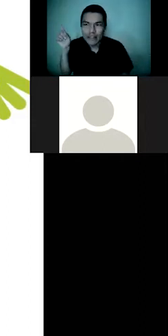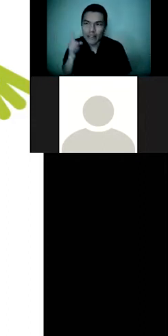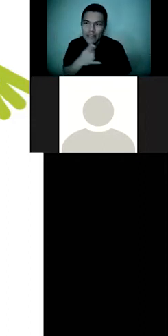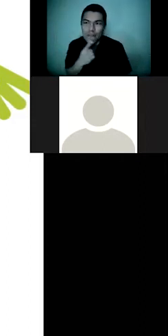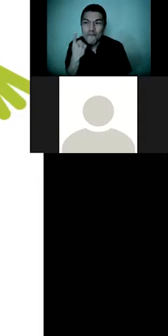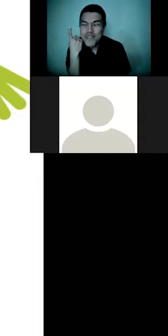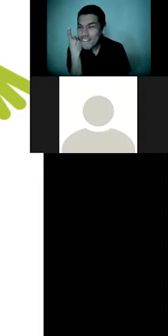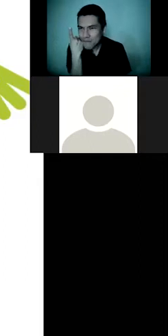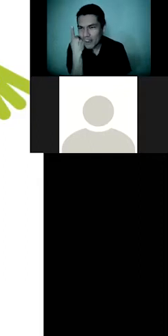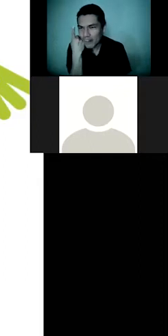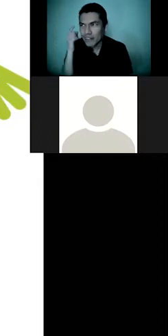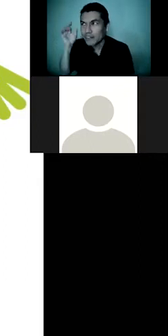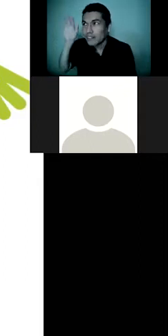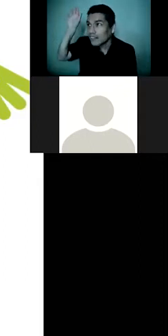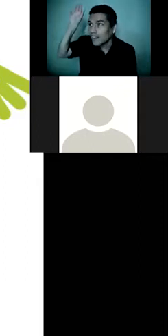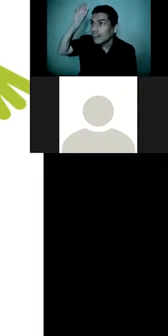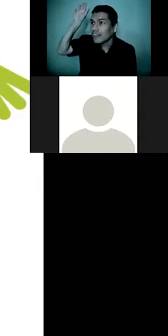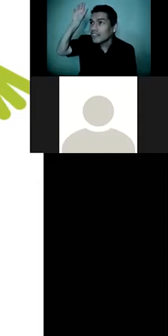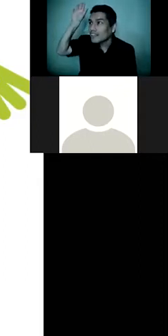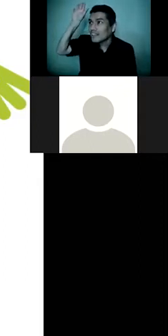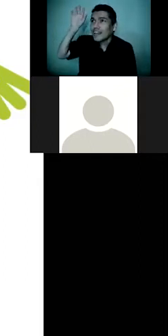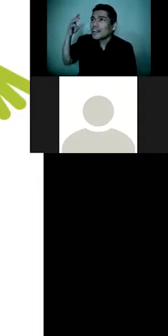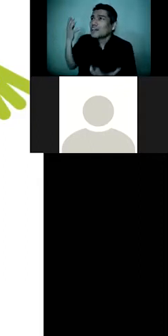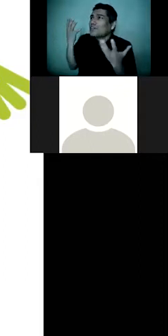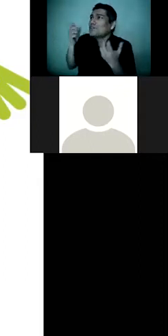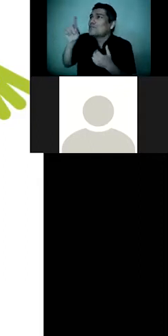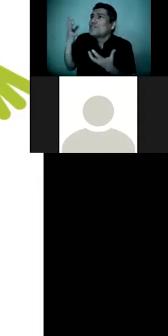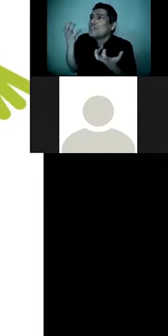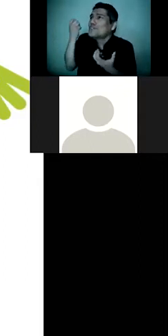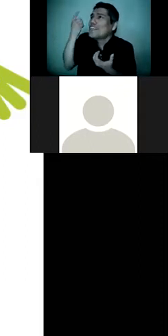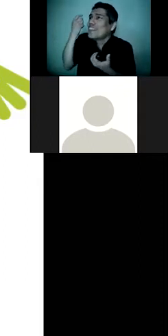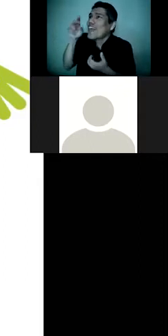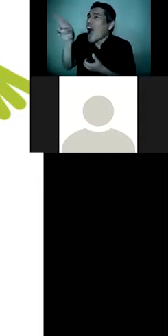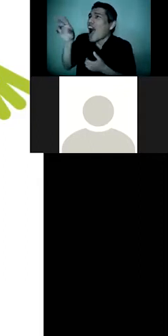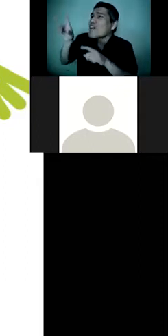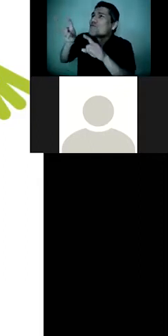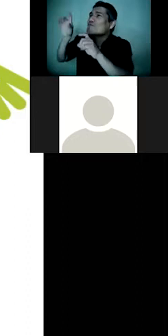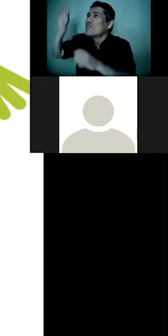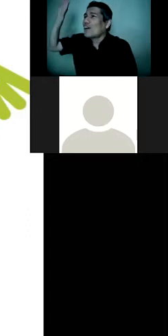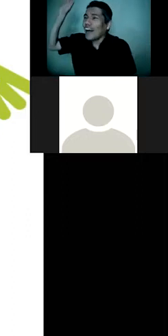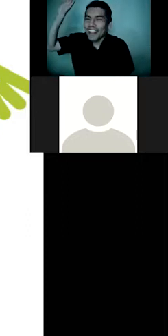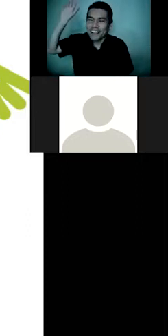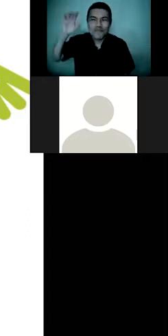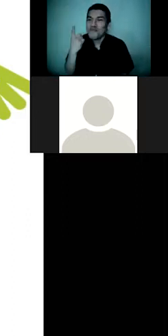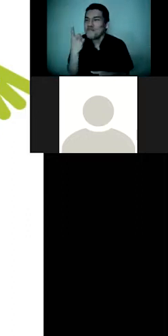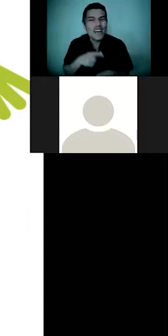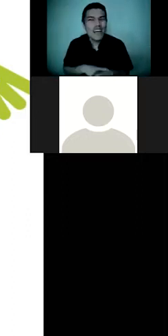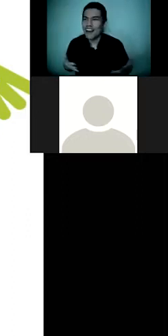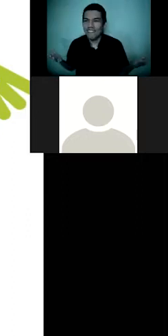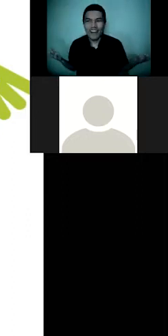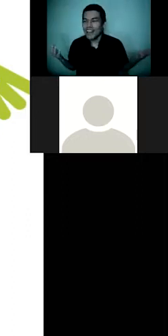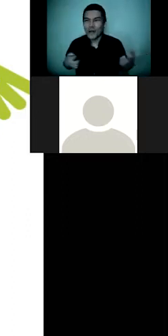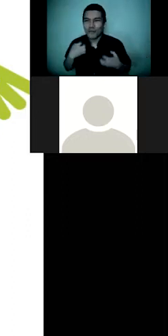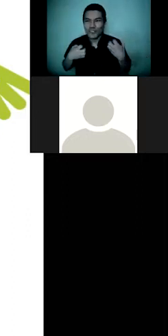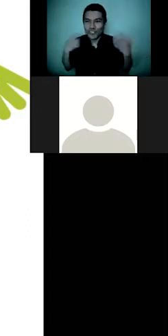pude levantar la mano porque el profesor no me entendía. Era la primera vez que yo quería preguntar porque aparte entendía lo que me estaba